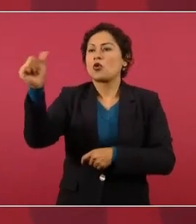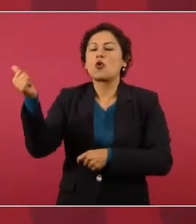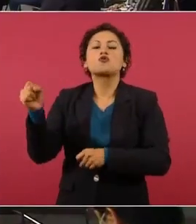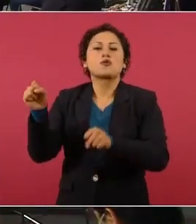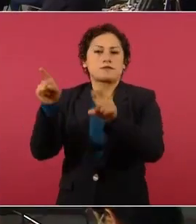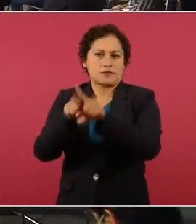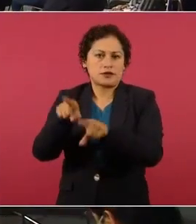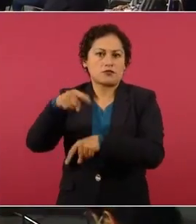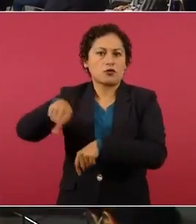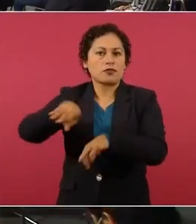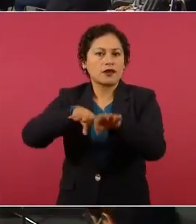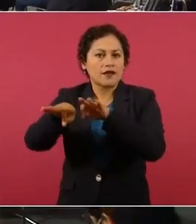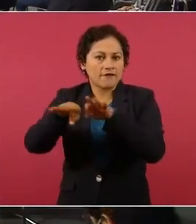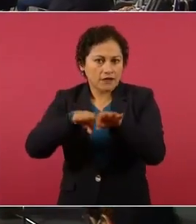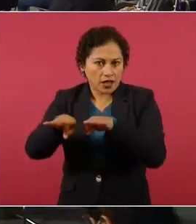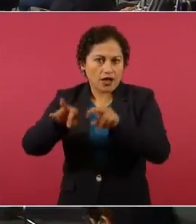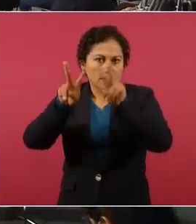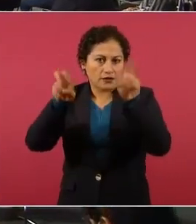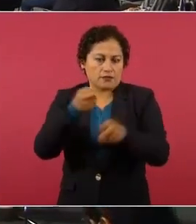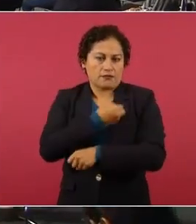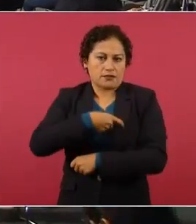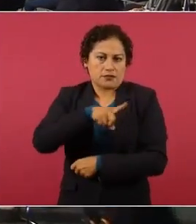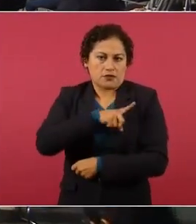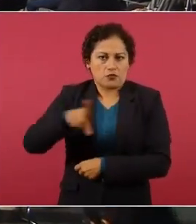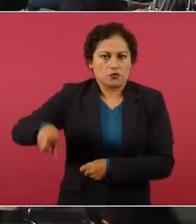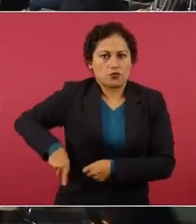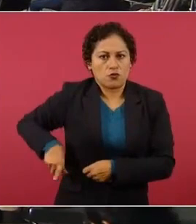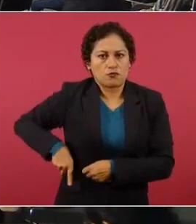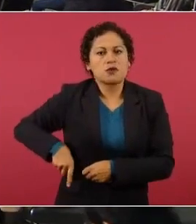servidores públicos del sector salud,